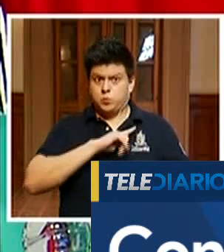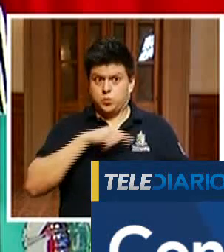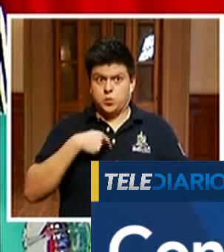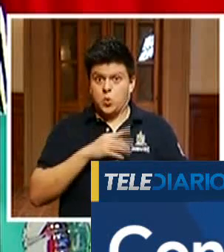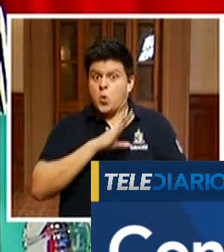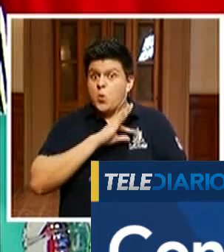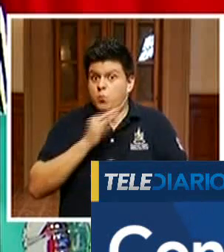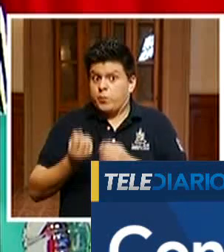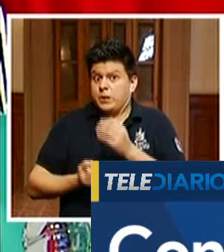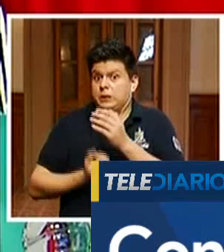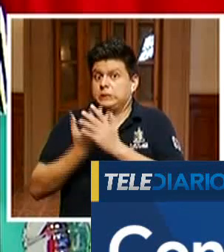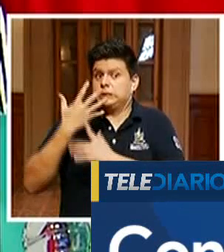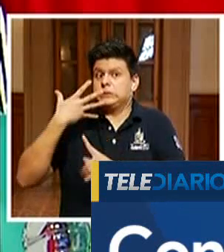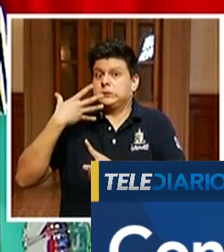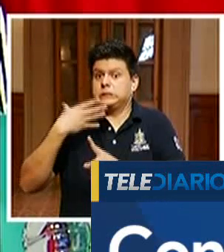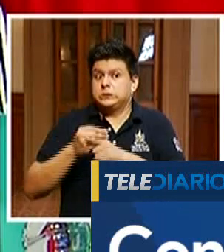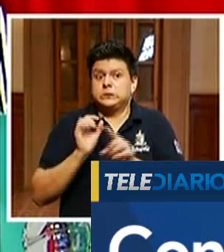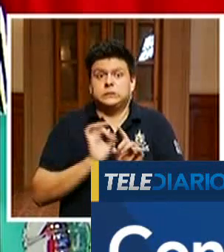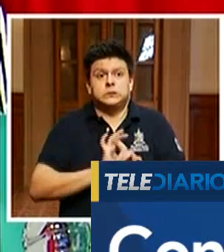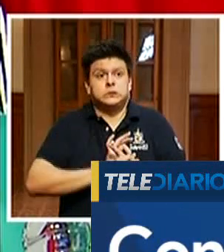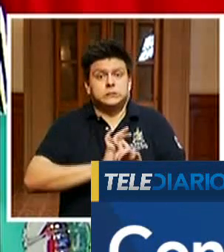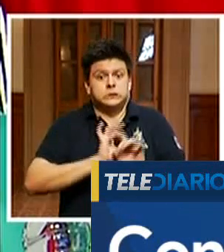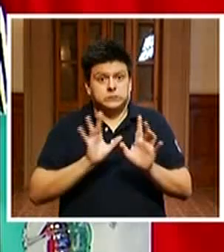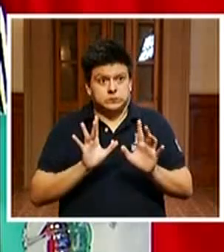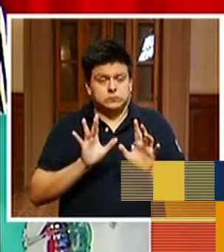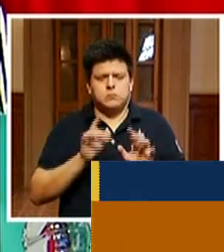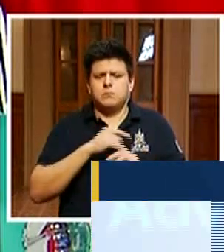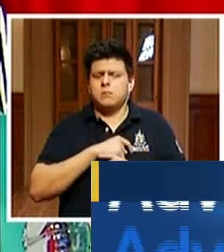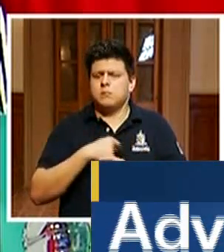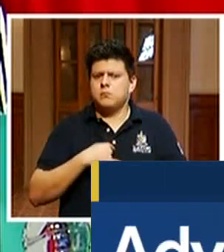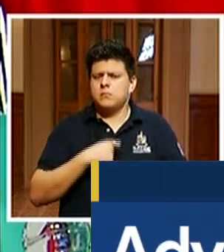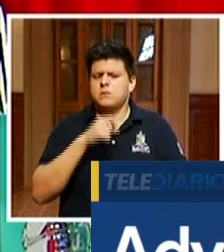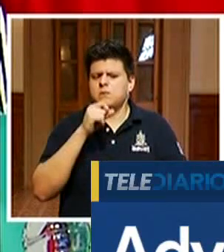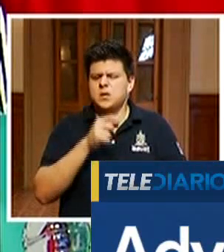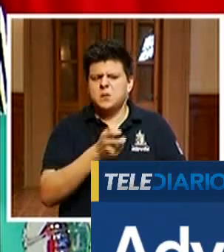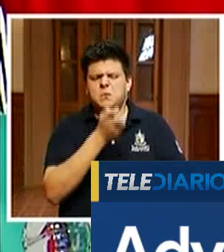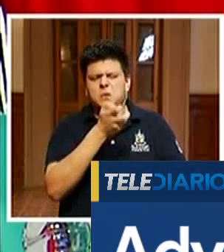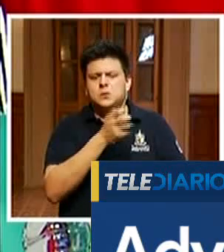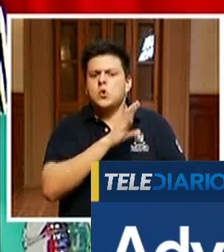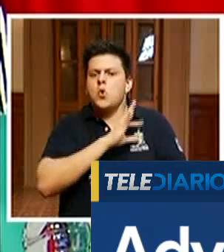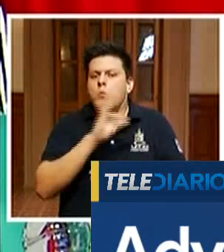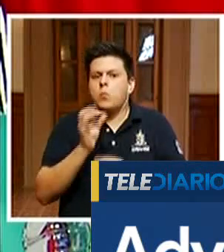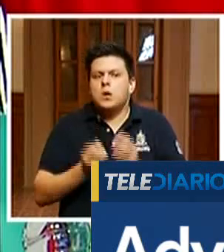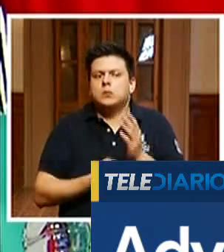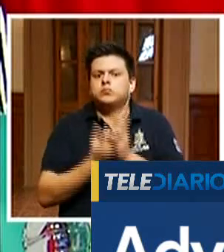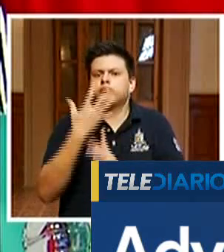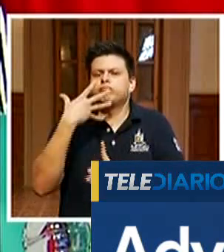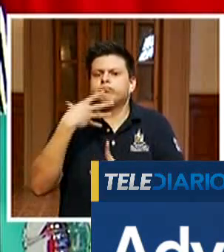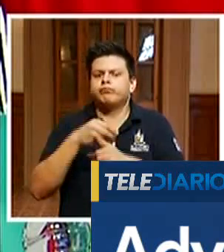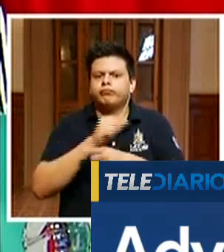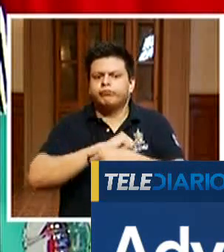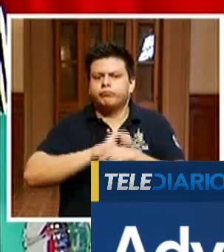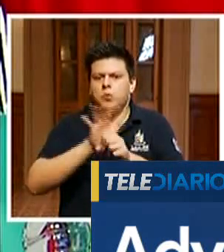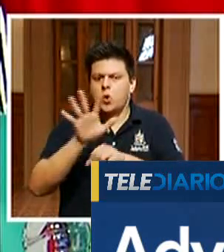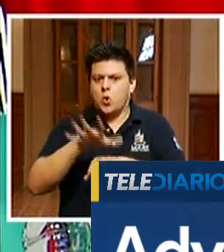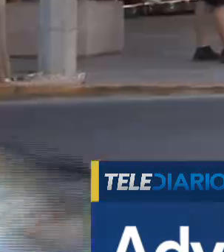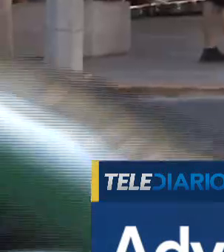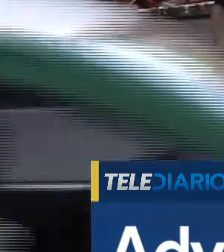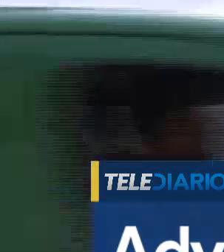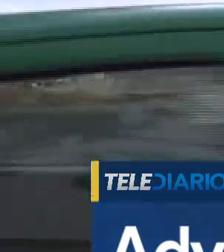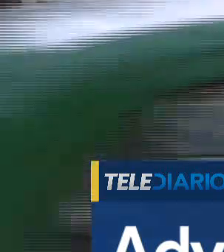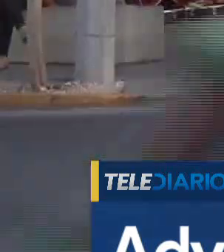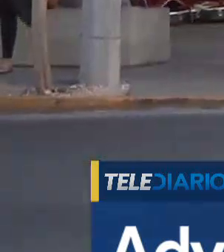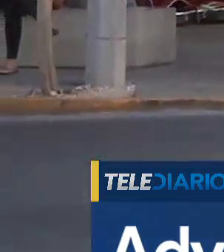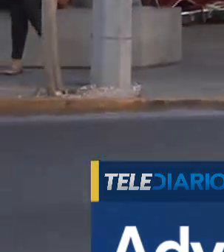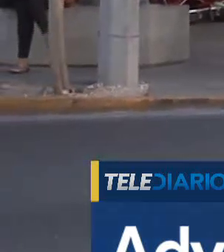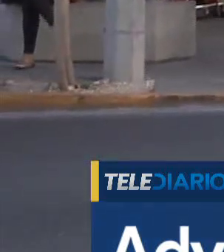y que ese rebrote depende básicamente del comportamiento de absolutamente todos los ciudadanos.